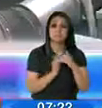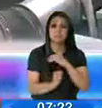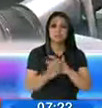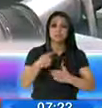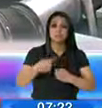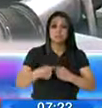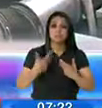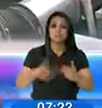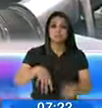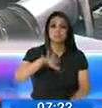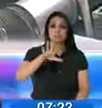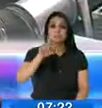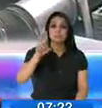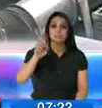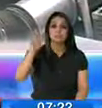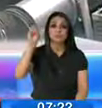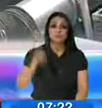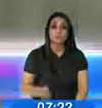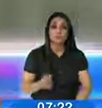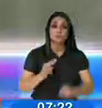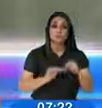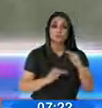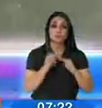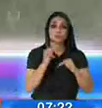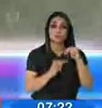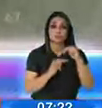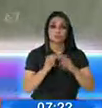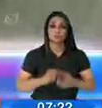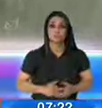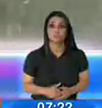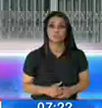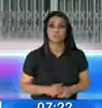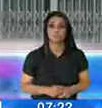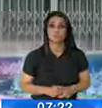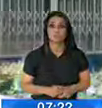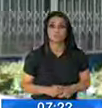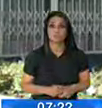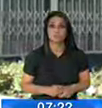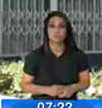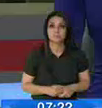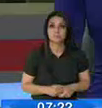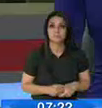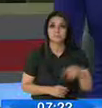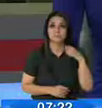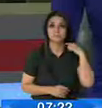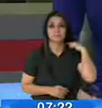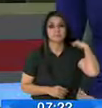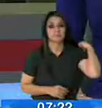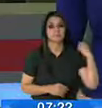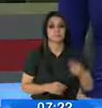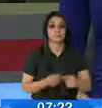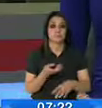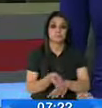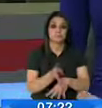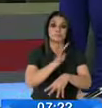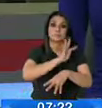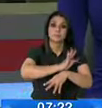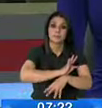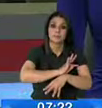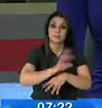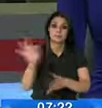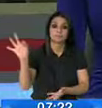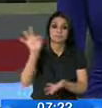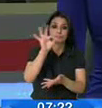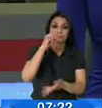cuenta con el 51% de su construcción. En Quito informó Adriana Rojas. La Asamblea Nacional posesionó